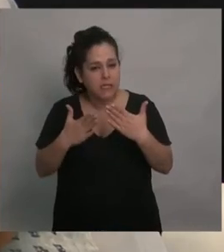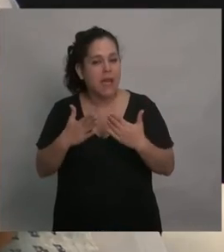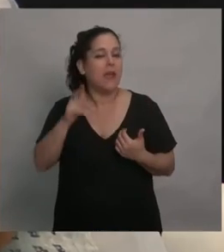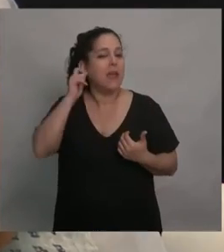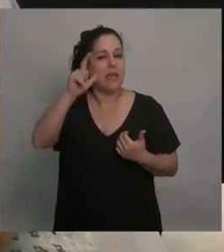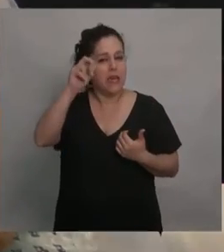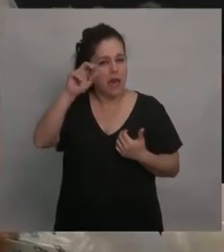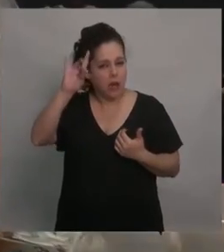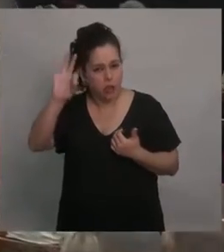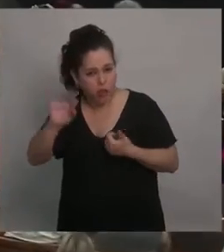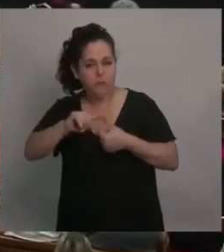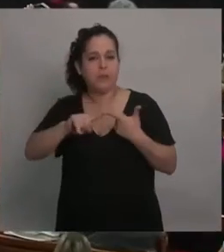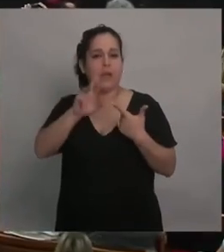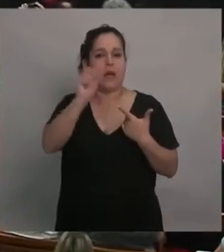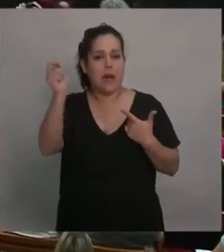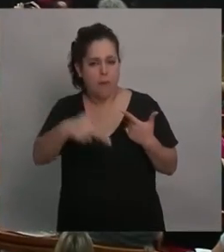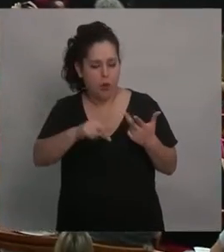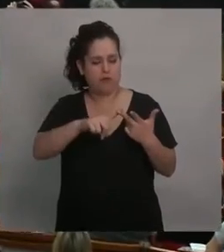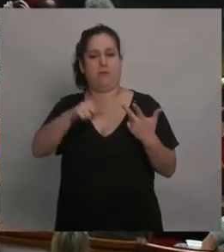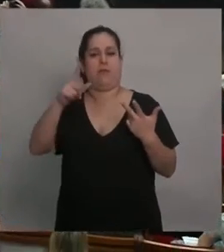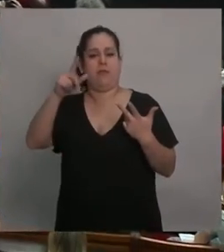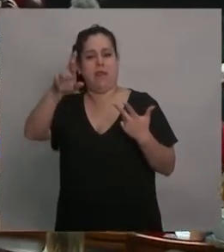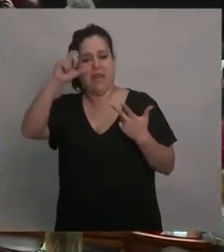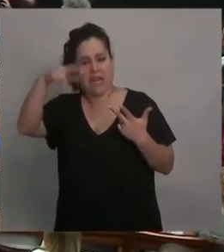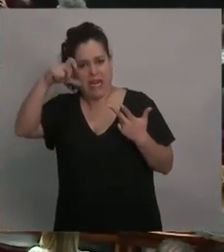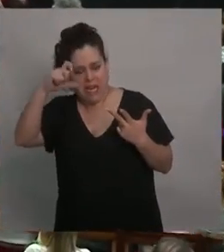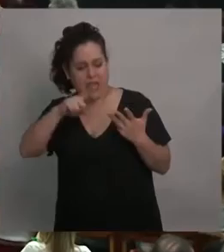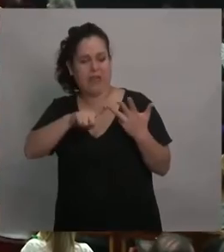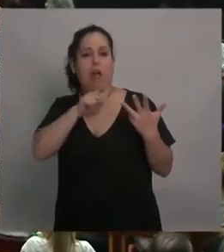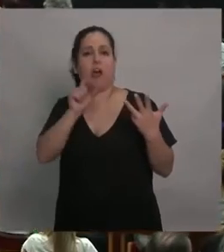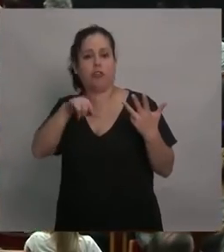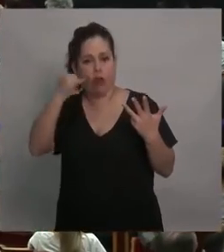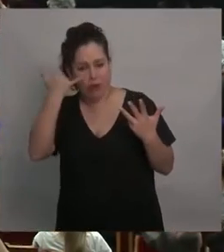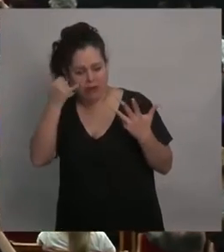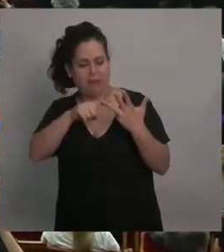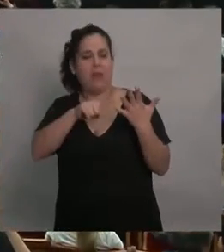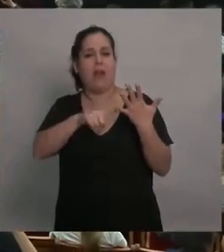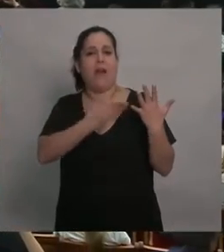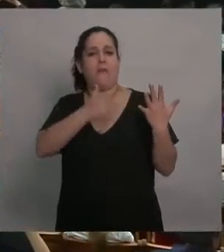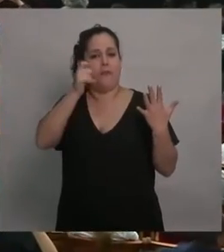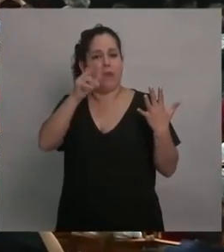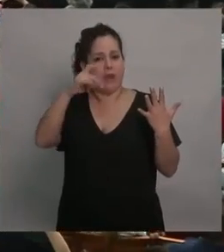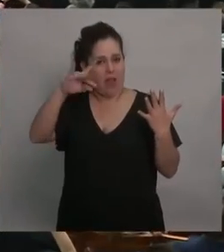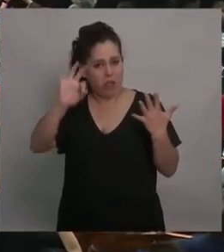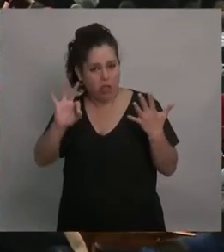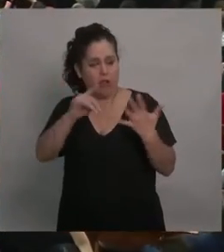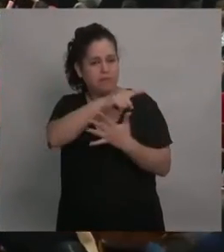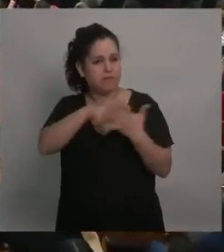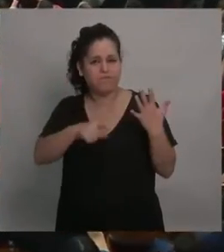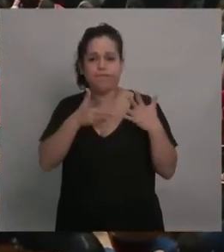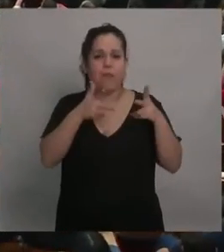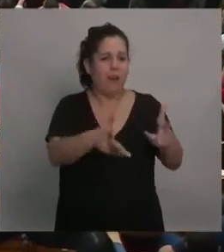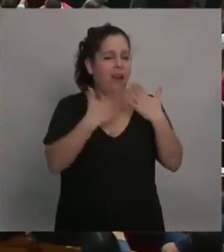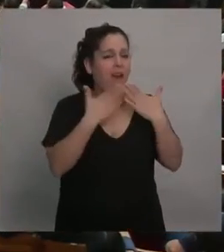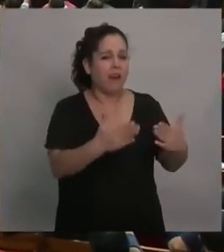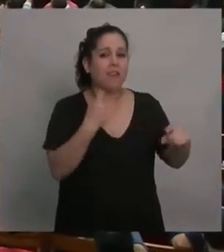Ramón, a René, a Tony, a Fernando, por lo que